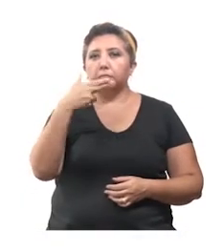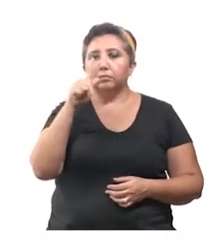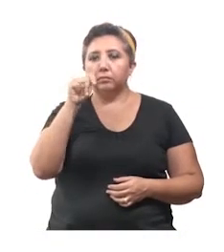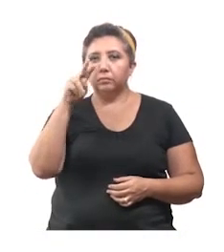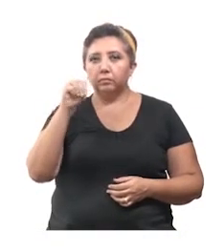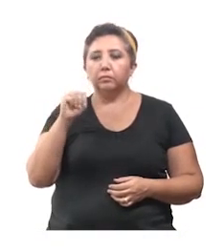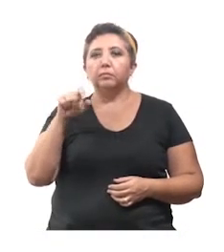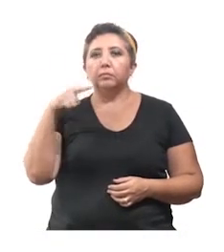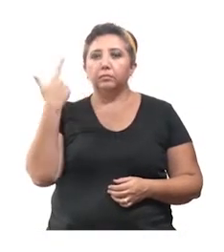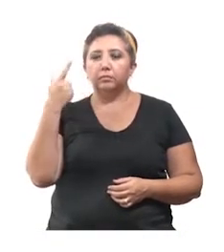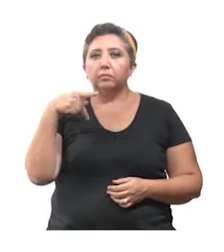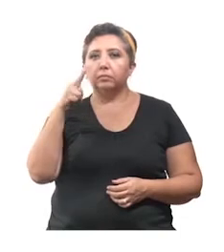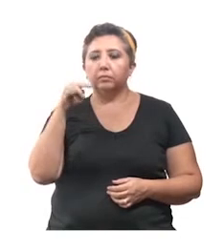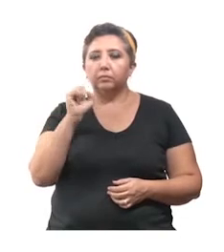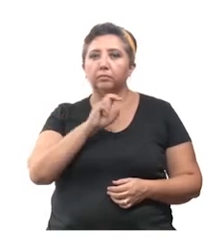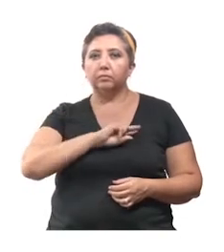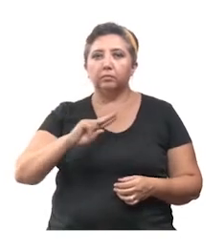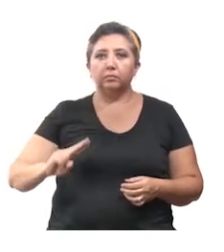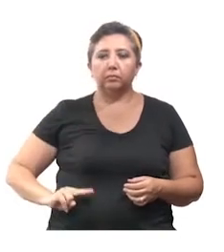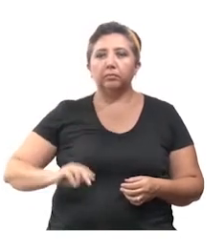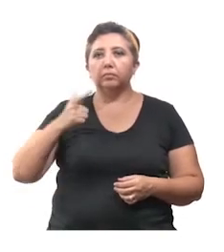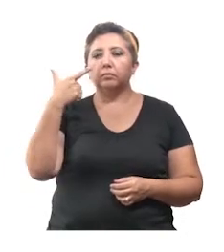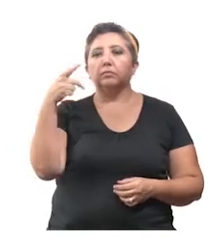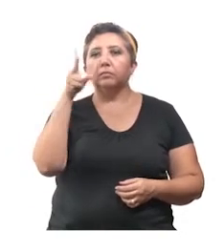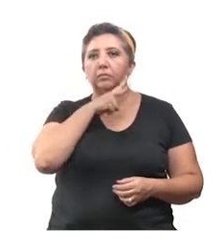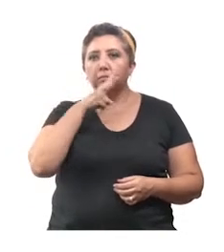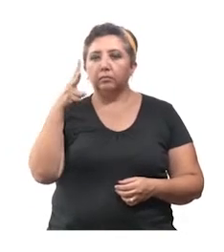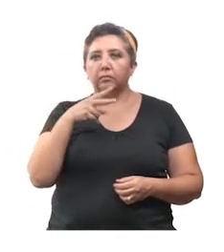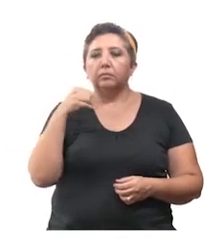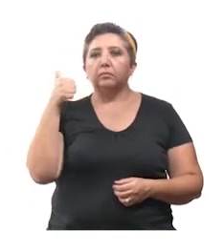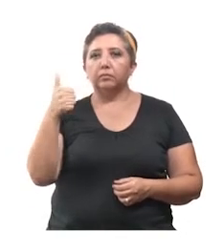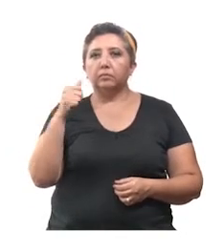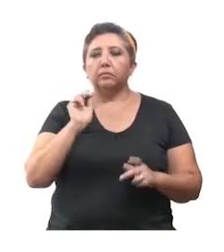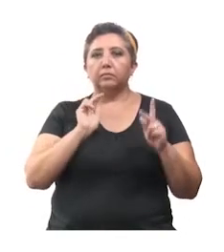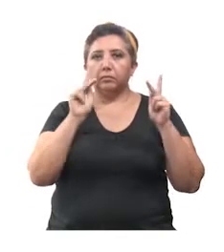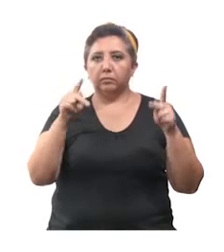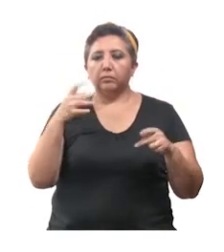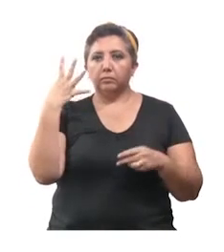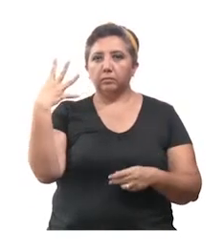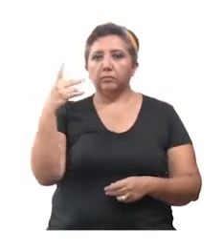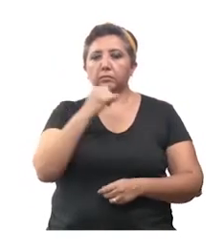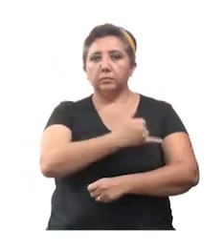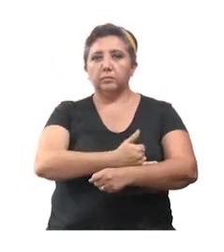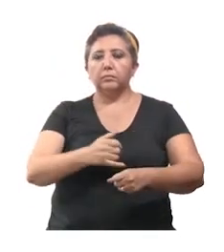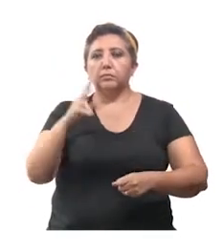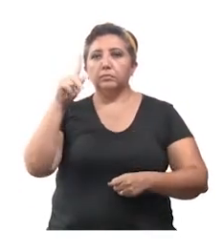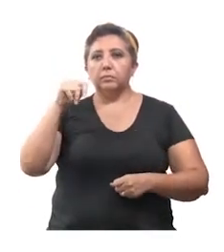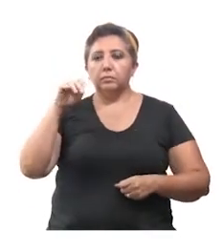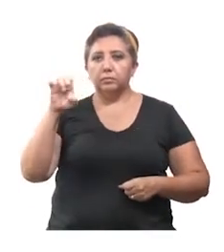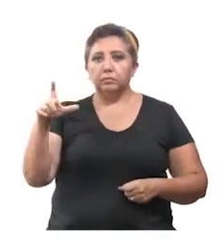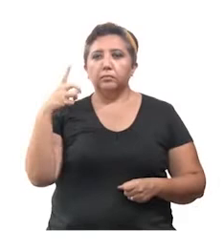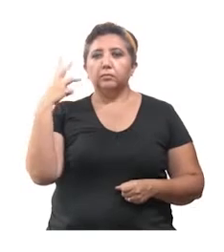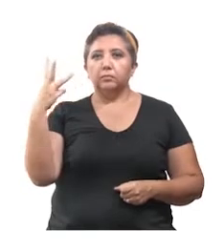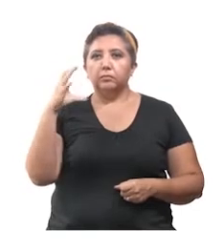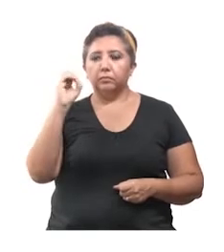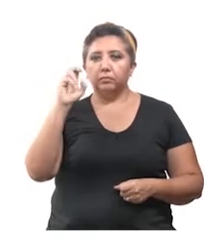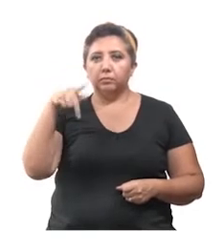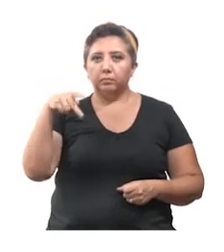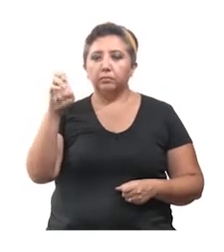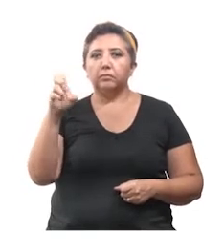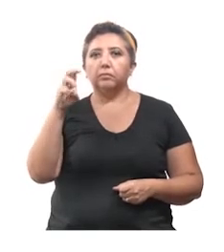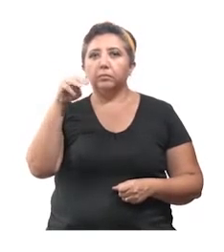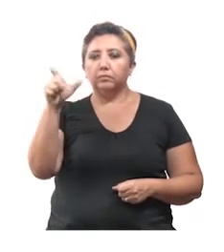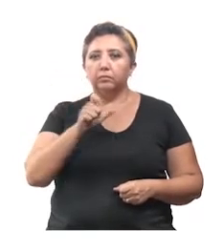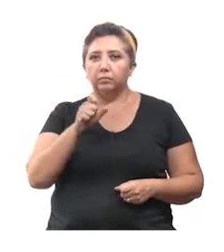Junucma, 12 en Canacín y en Umán, 7 en Valladolid, 6 en Progreso, 4 en Izamal y Motul, 3 en Concal y